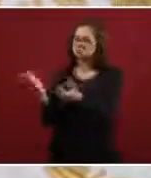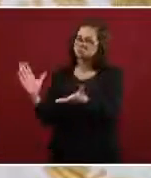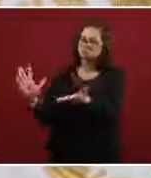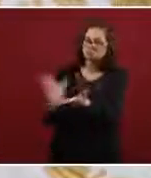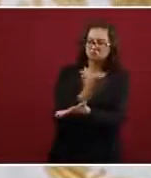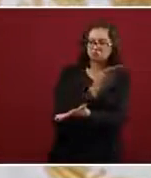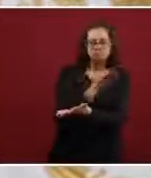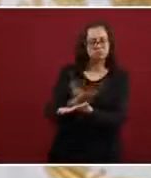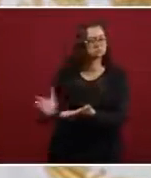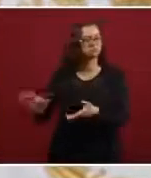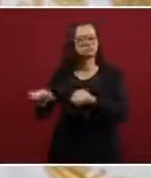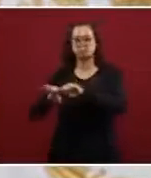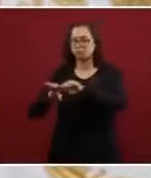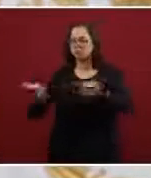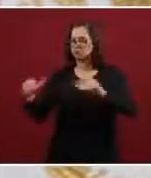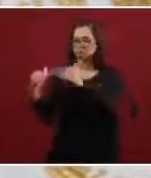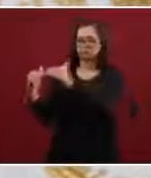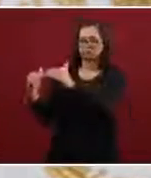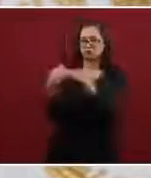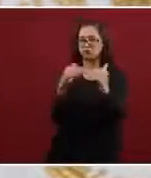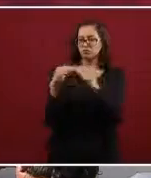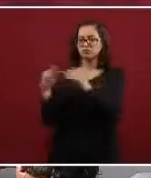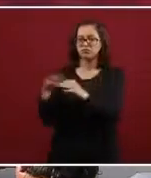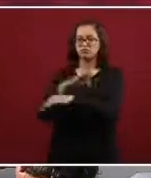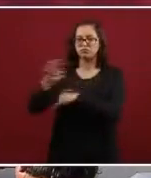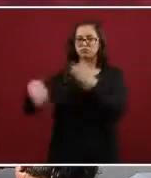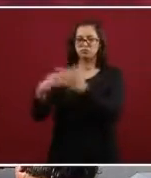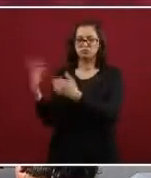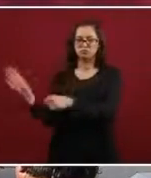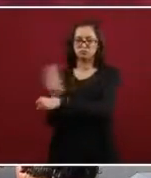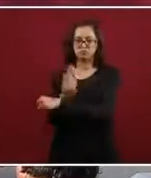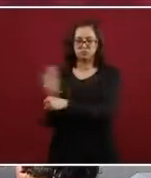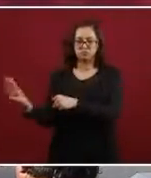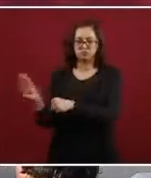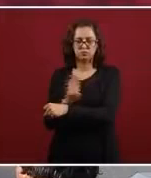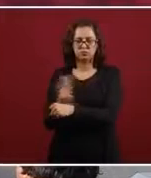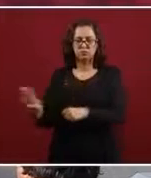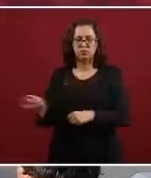distinción, es beneficio para todos.